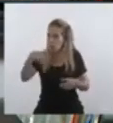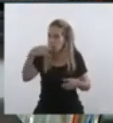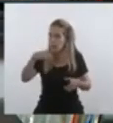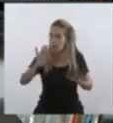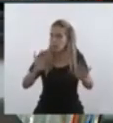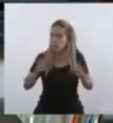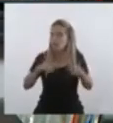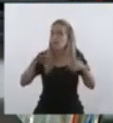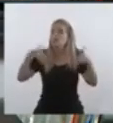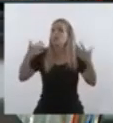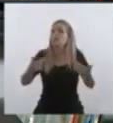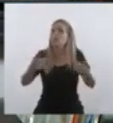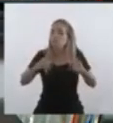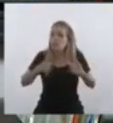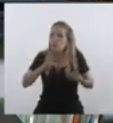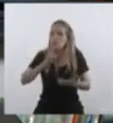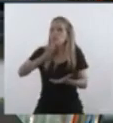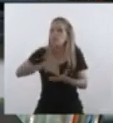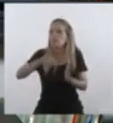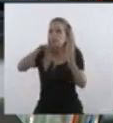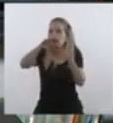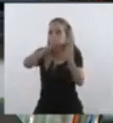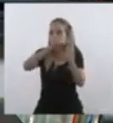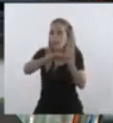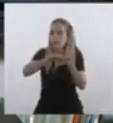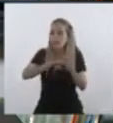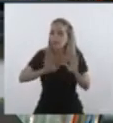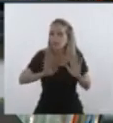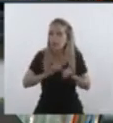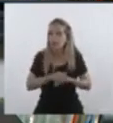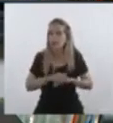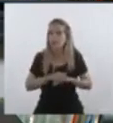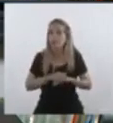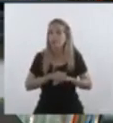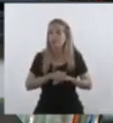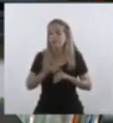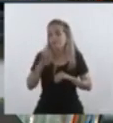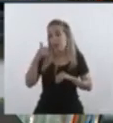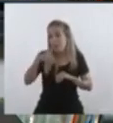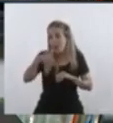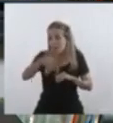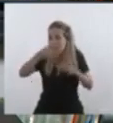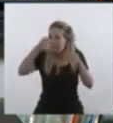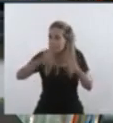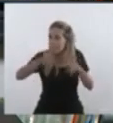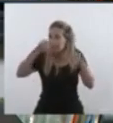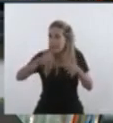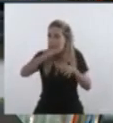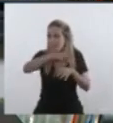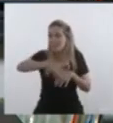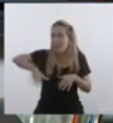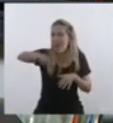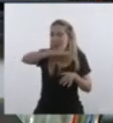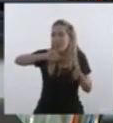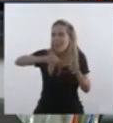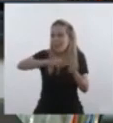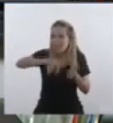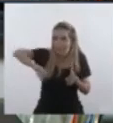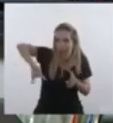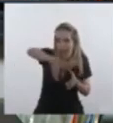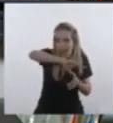he tomado una serie de decisiones que vamos a aplicar exclusivamente al área metropolitana de Buenos